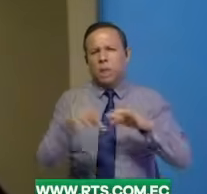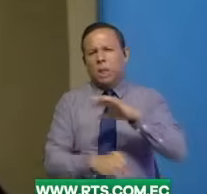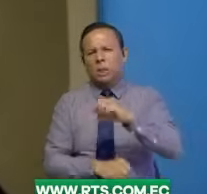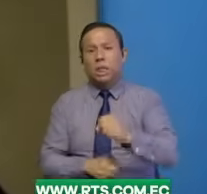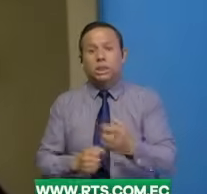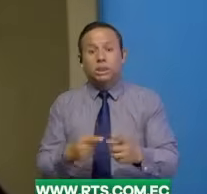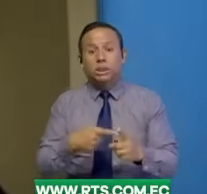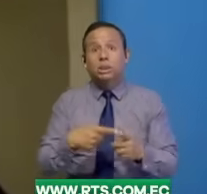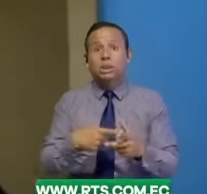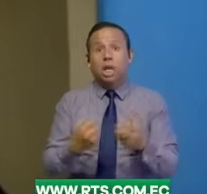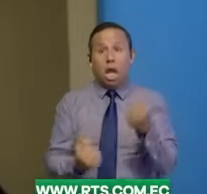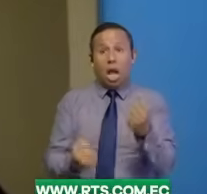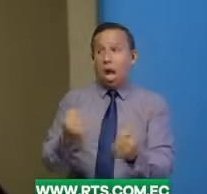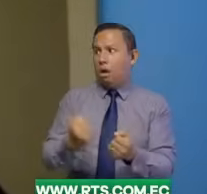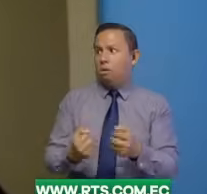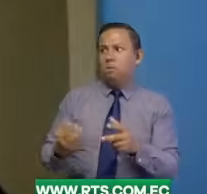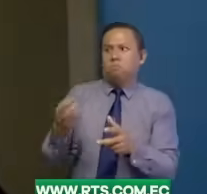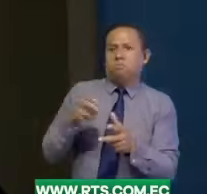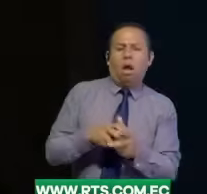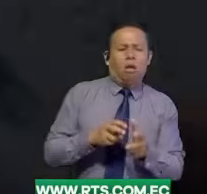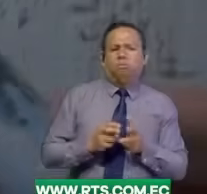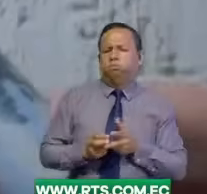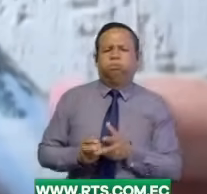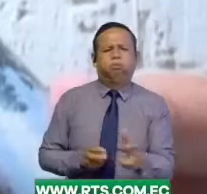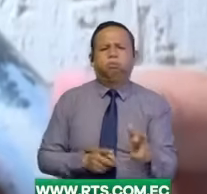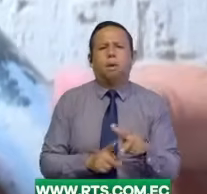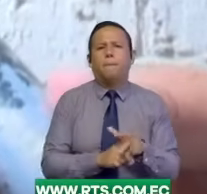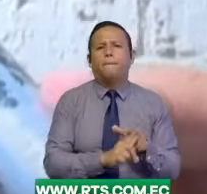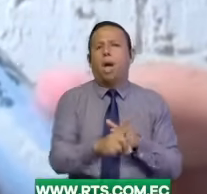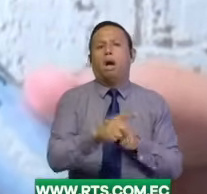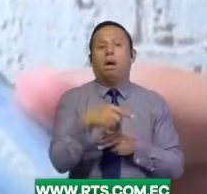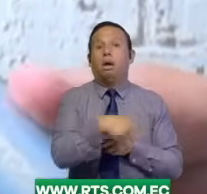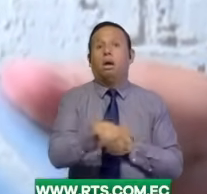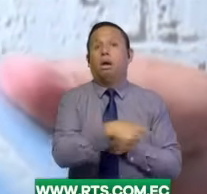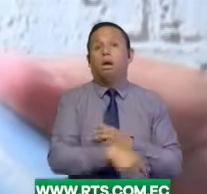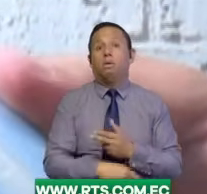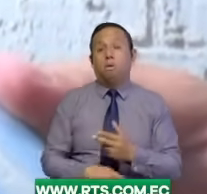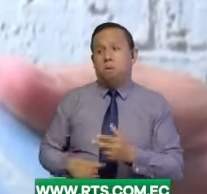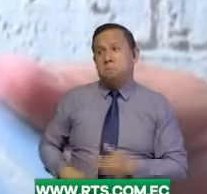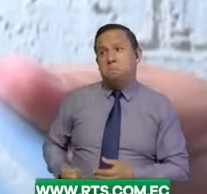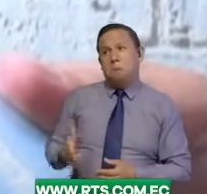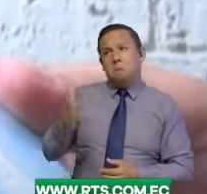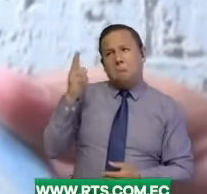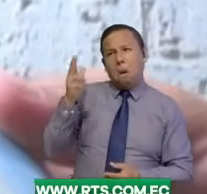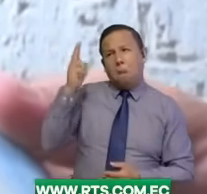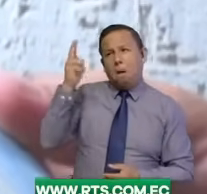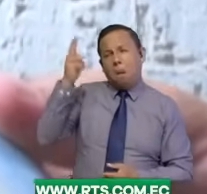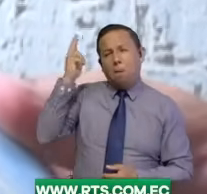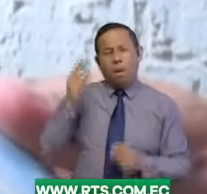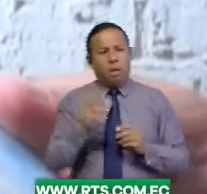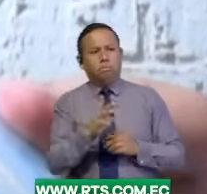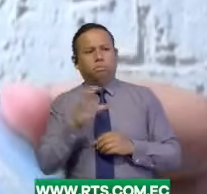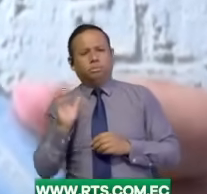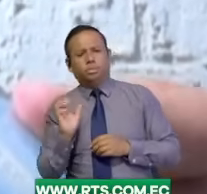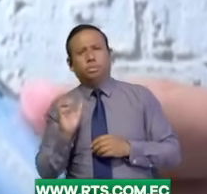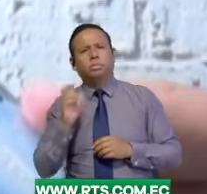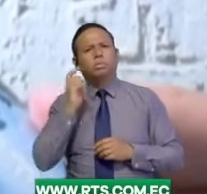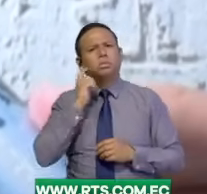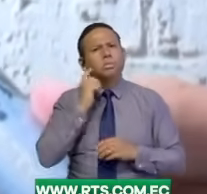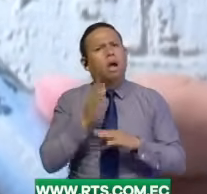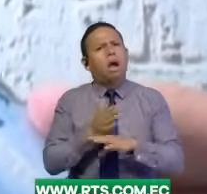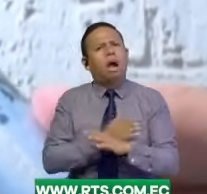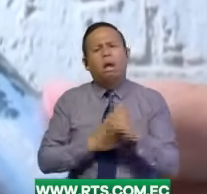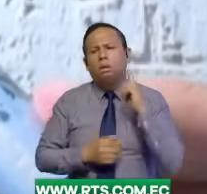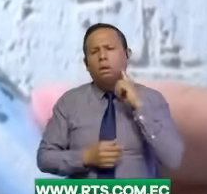su perspicacia fue más y lograron huir del lugar. Sacan una pistola, disparan 3-4 veces, se oye el martilleo del de que no